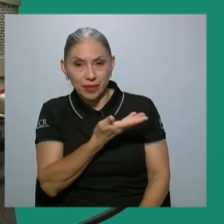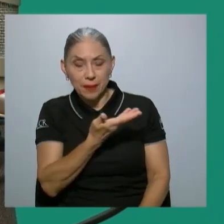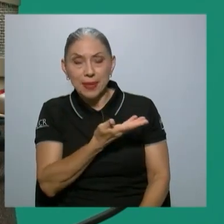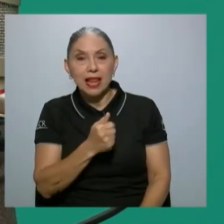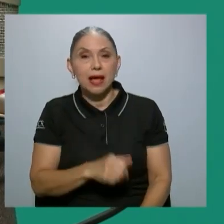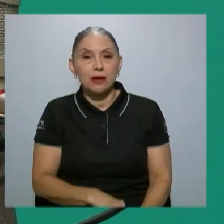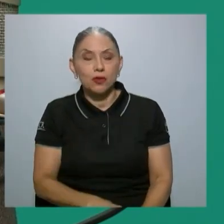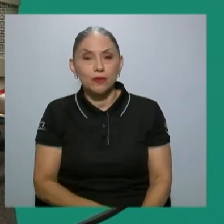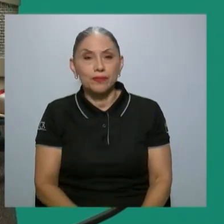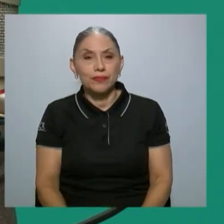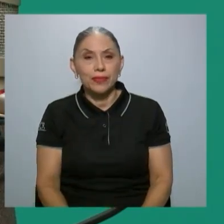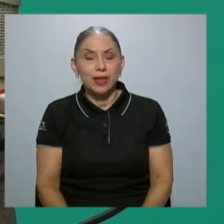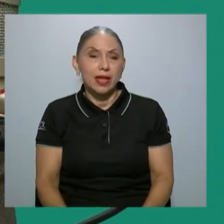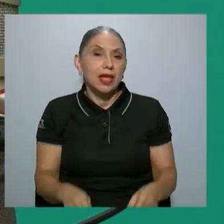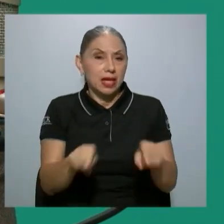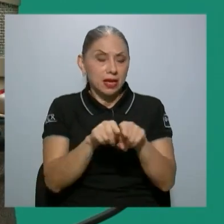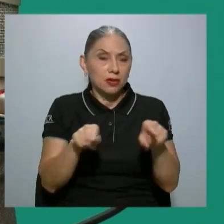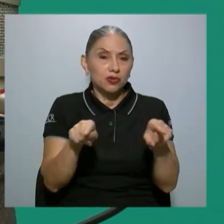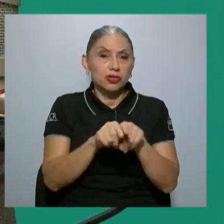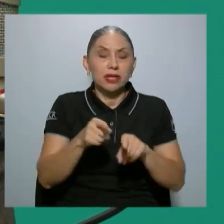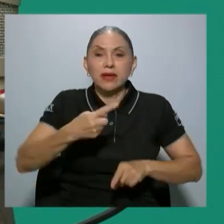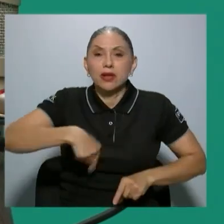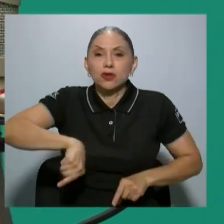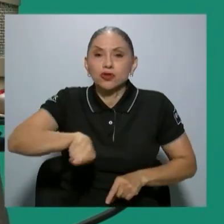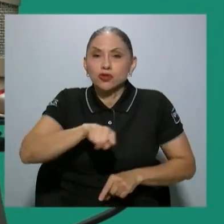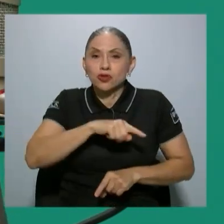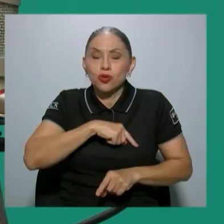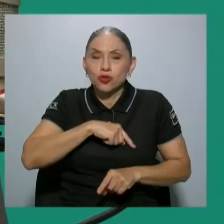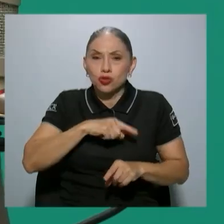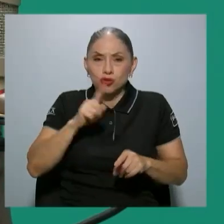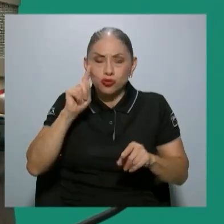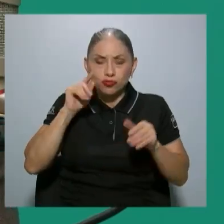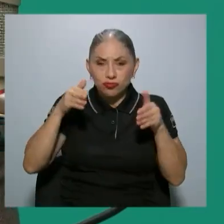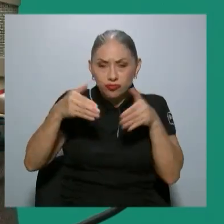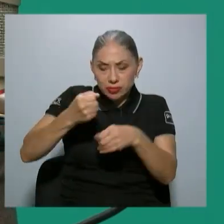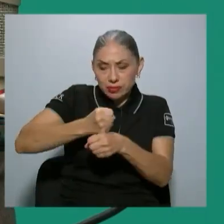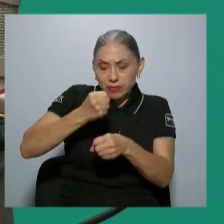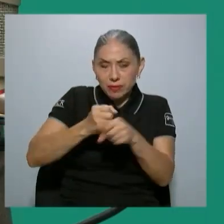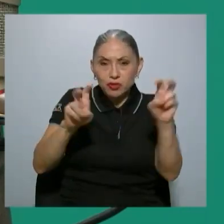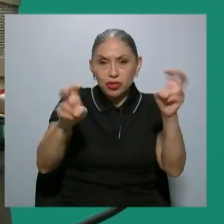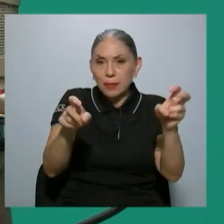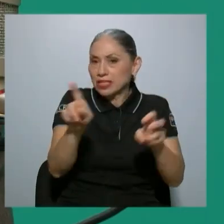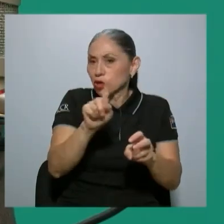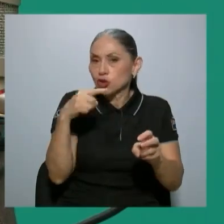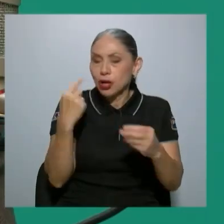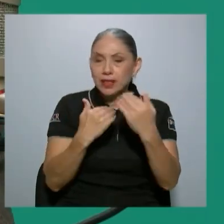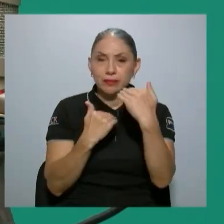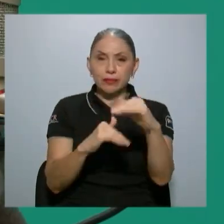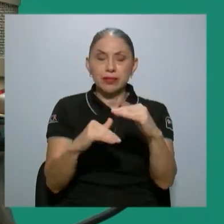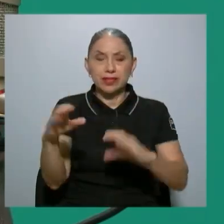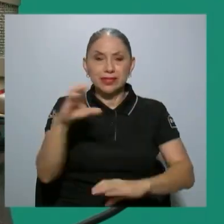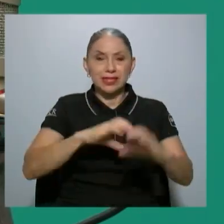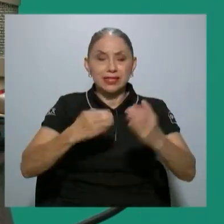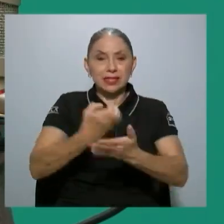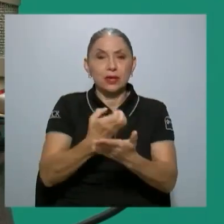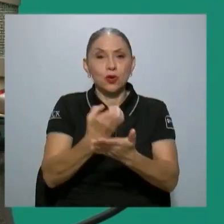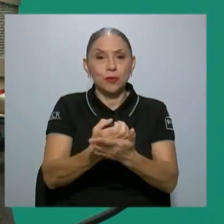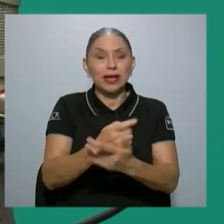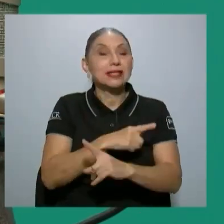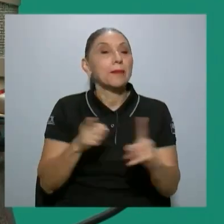Milagro, inclusive tocamos temas que van más allá de las ciencias económicas, ¿verdad? Pero tienen una